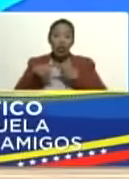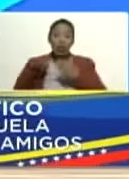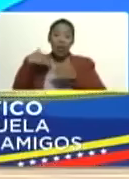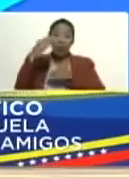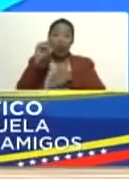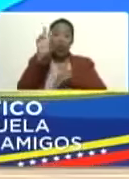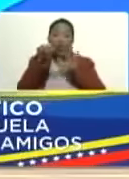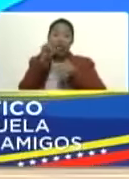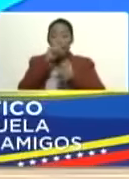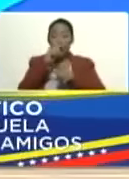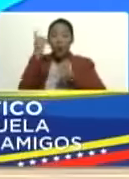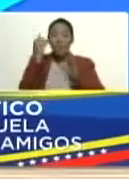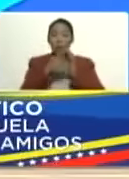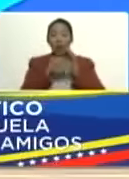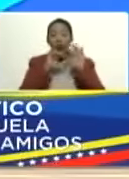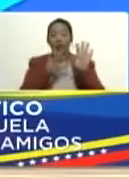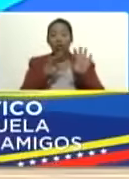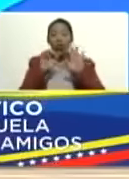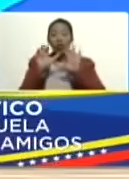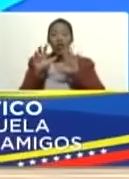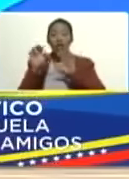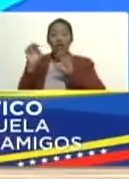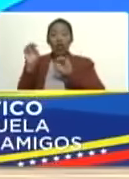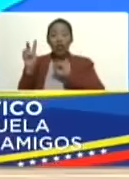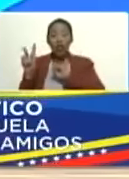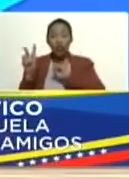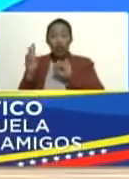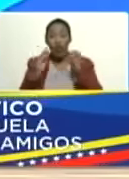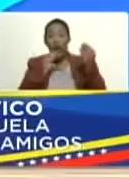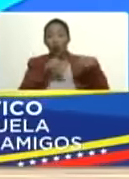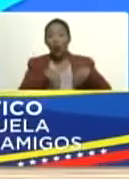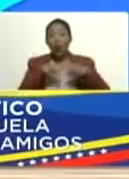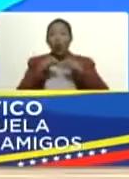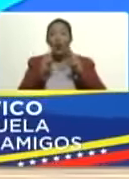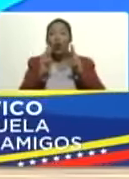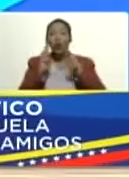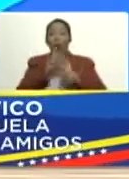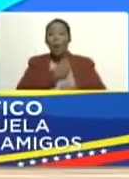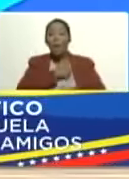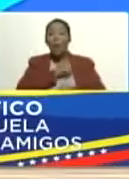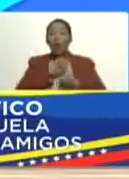años, 1982, del Acuerdo de Puerto España, y arrancó